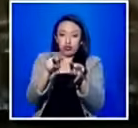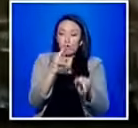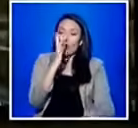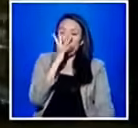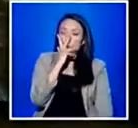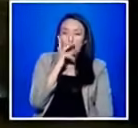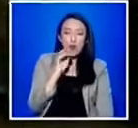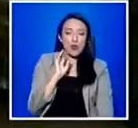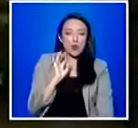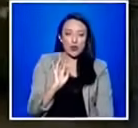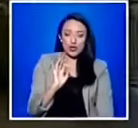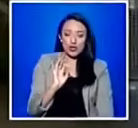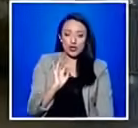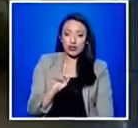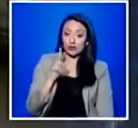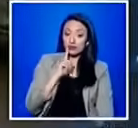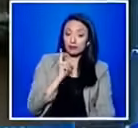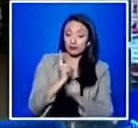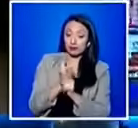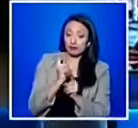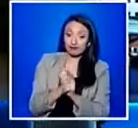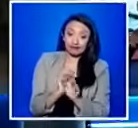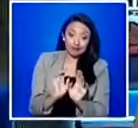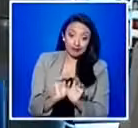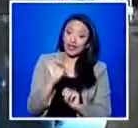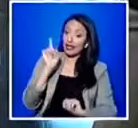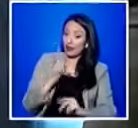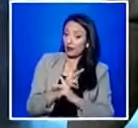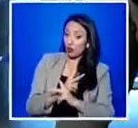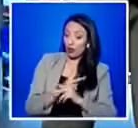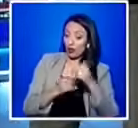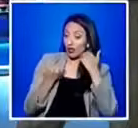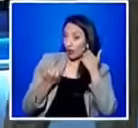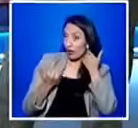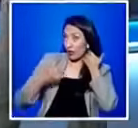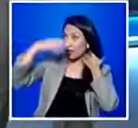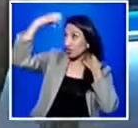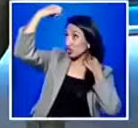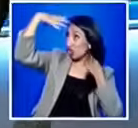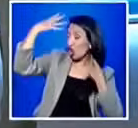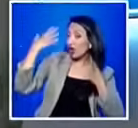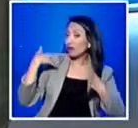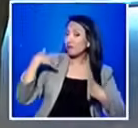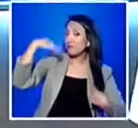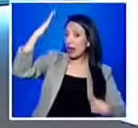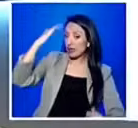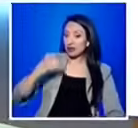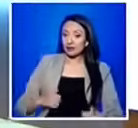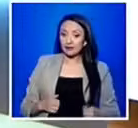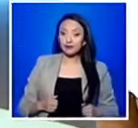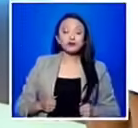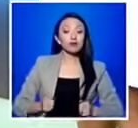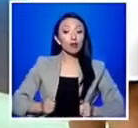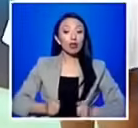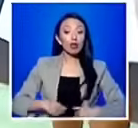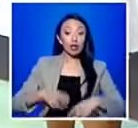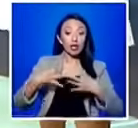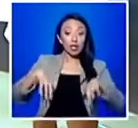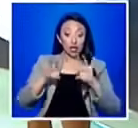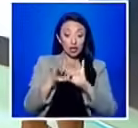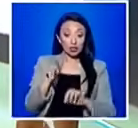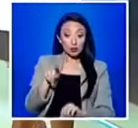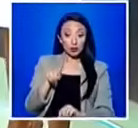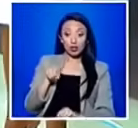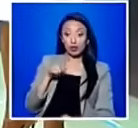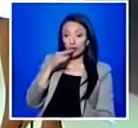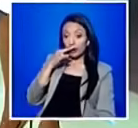a cuidarnos porque hay una radiación solar que ya lo decíamos, supera los 10 grados y es importante sobre todo porque ya los chicos regresan